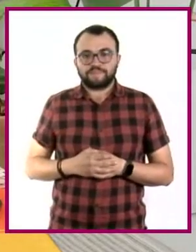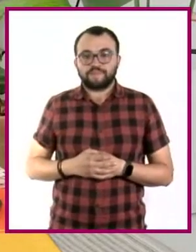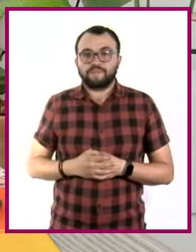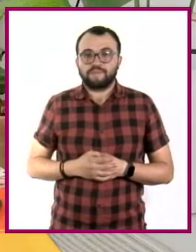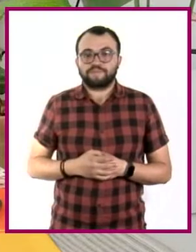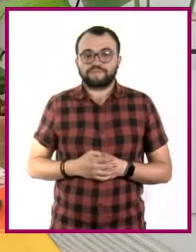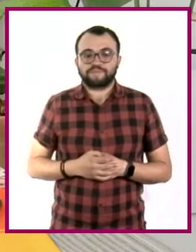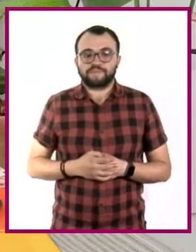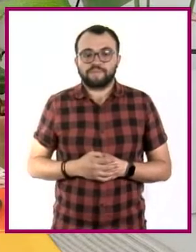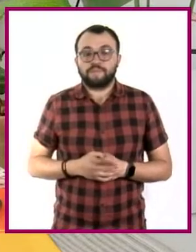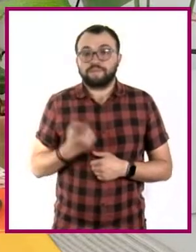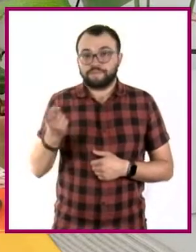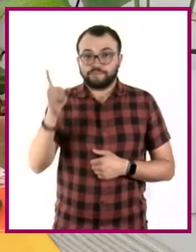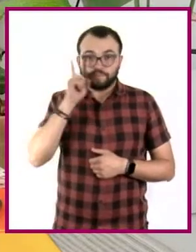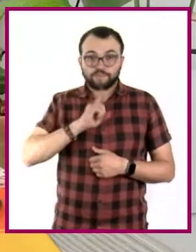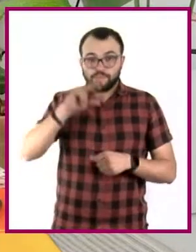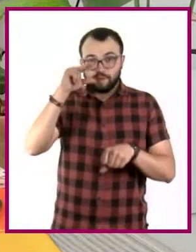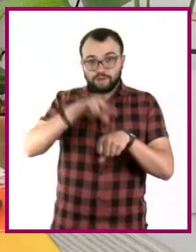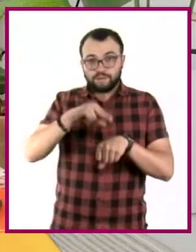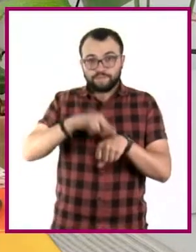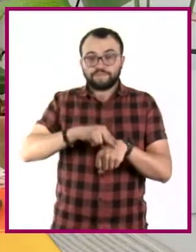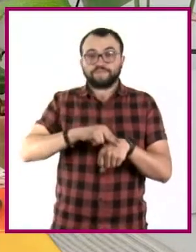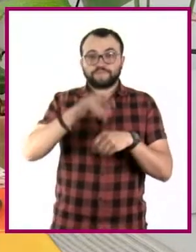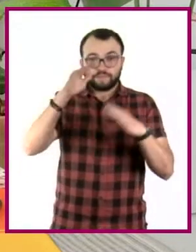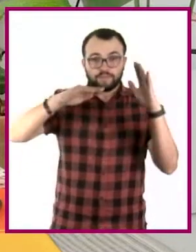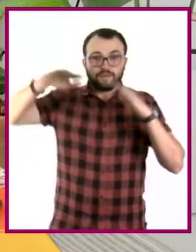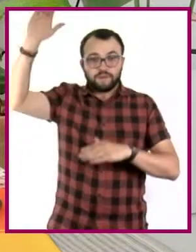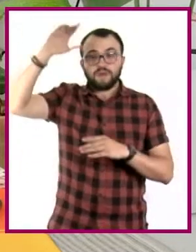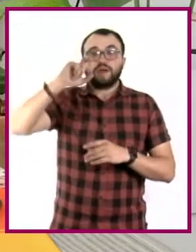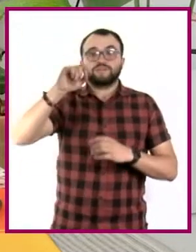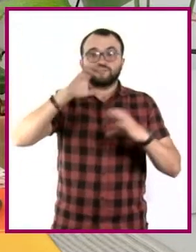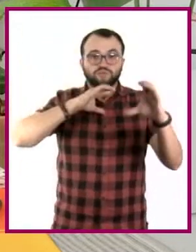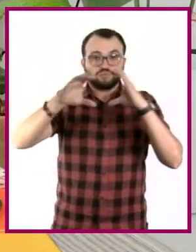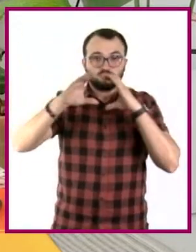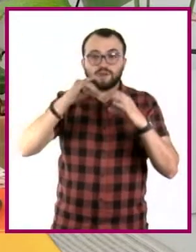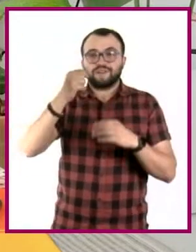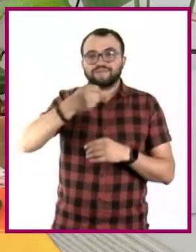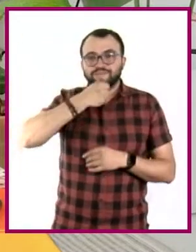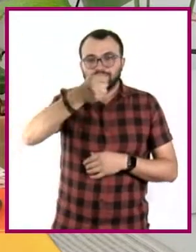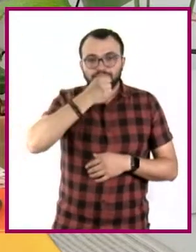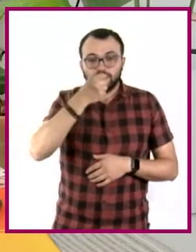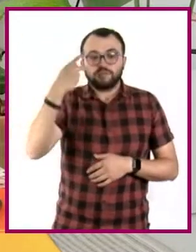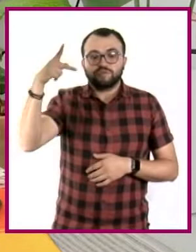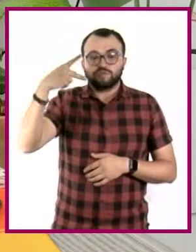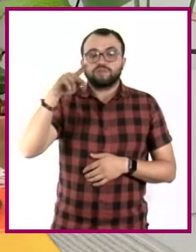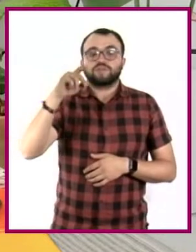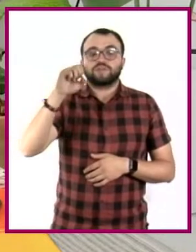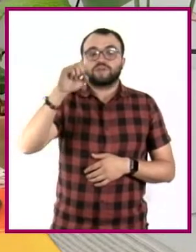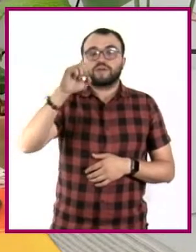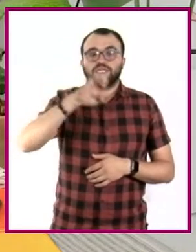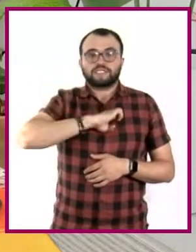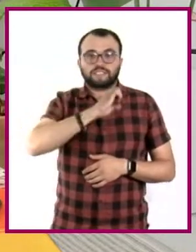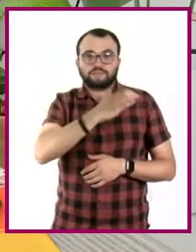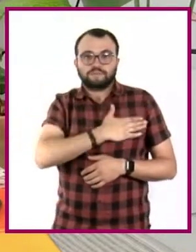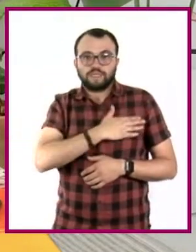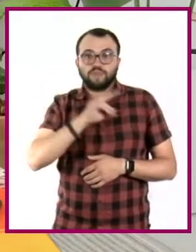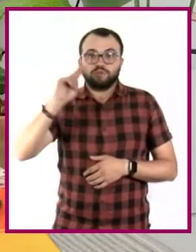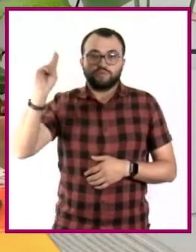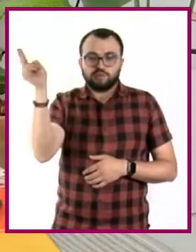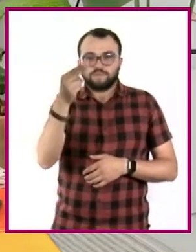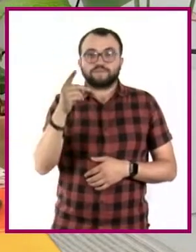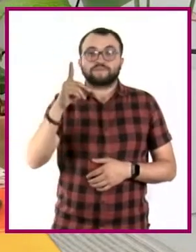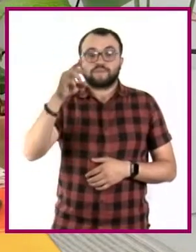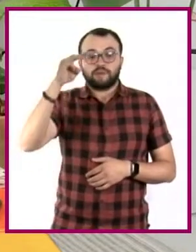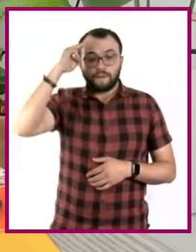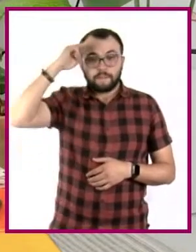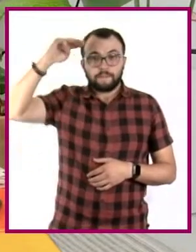Valeria Leal Ramírez es doctora en Comunicación y Periodismo por la Universidad de Santiago de Compostela en España, maestría en